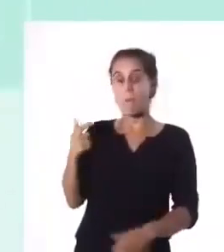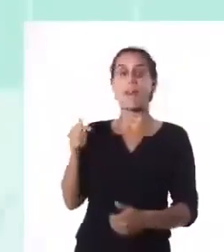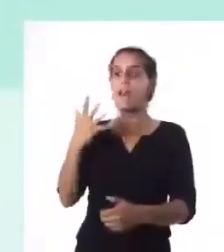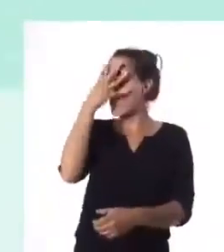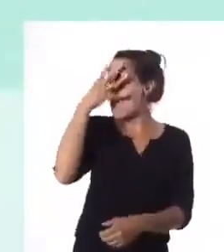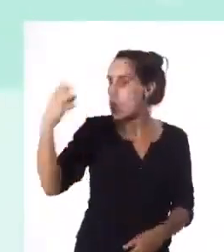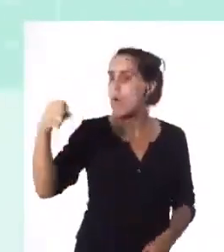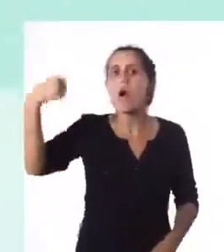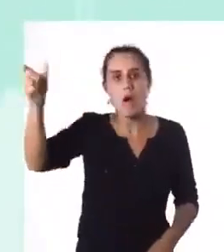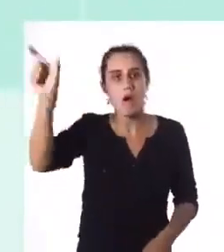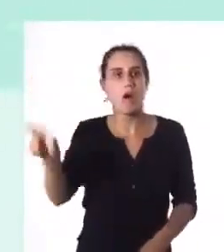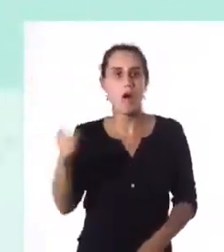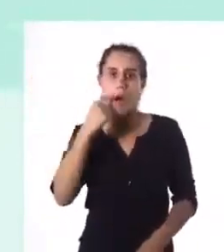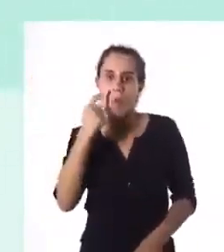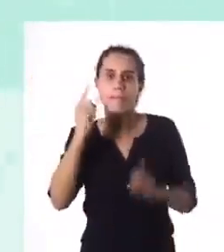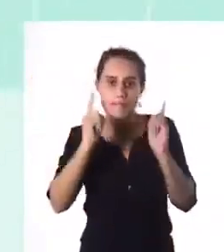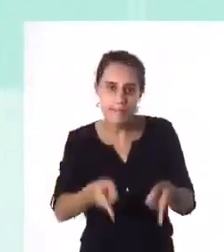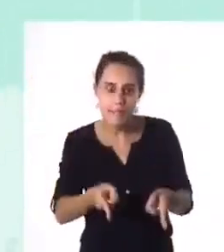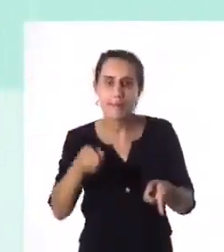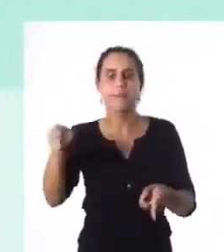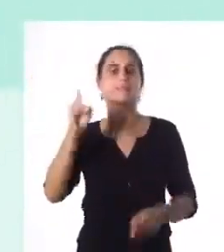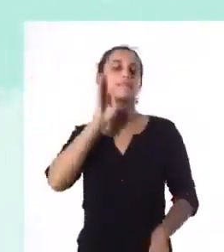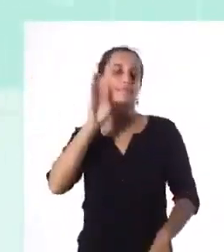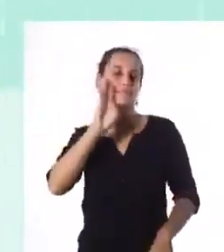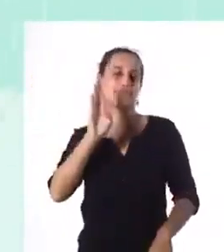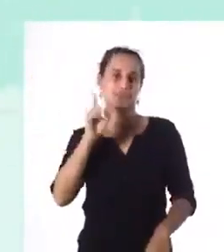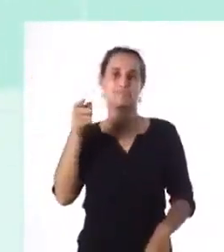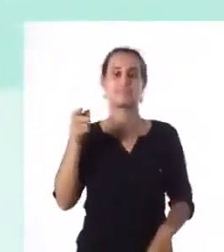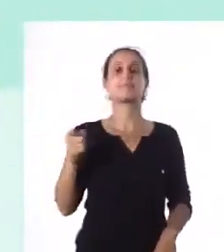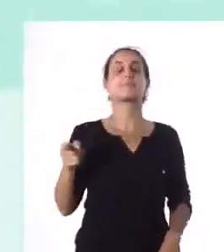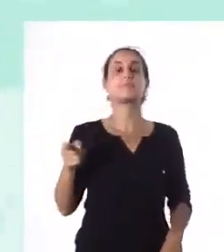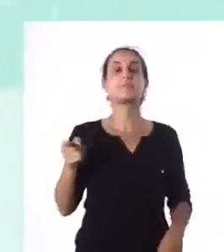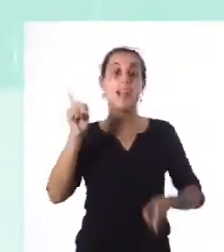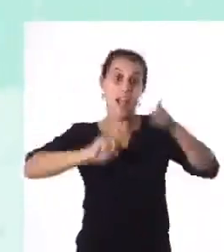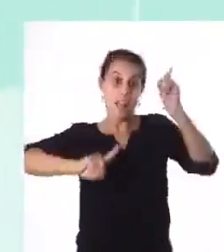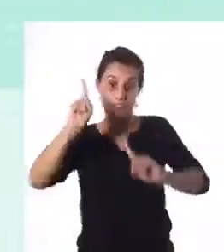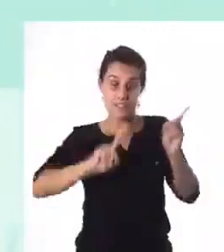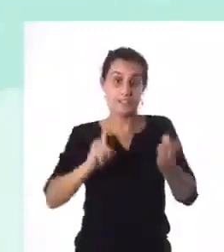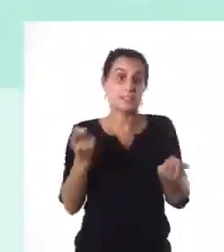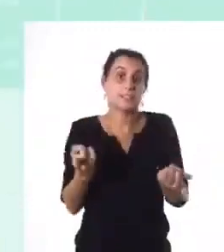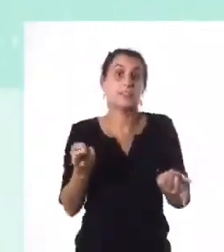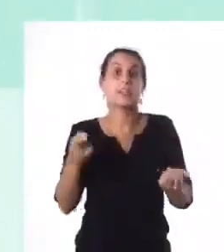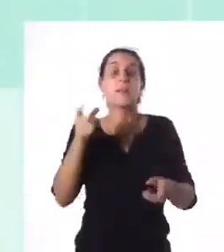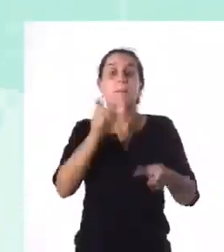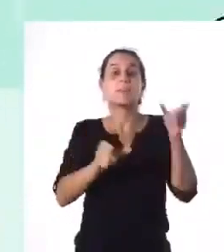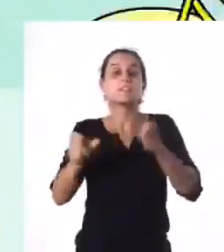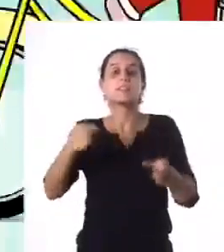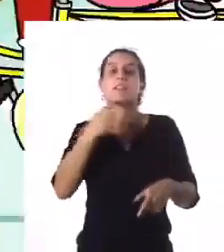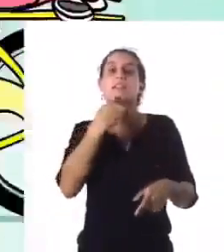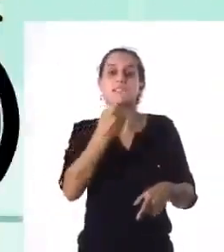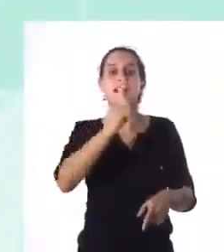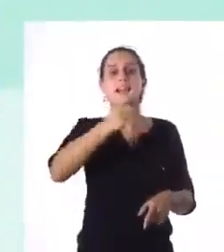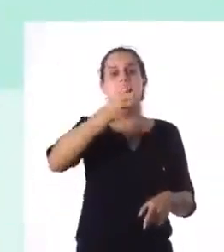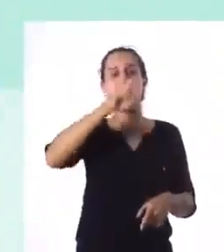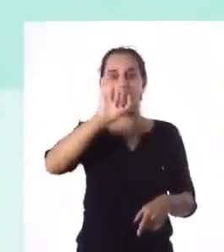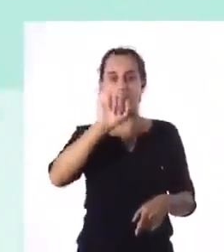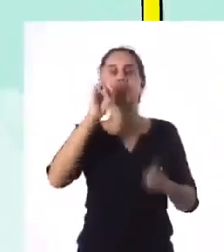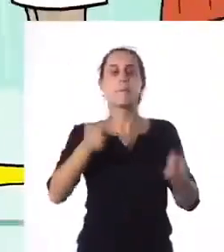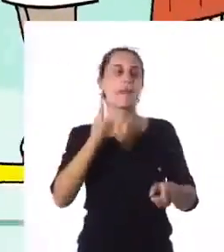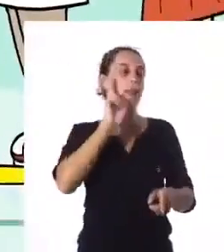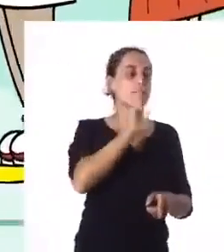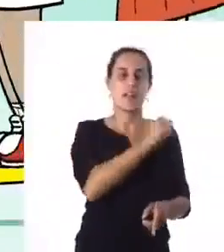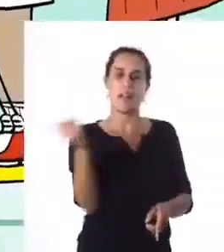física y románticamente hacia otros muchachos son homosexuales y también llamados gay. A veces las personas usan el término gay para lesbianas